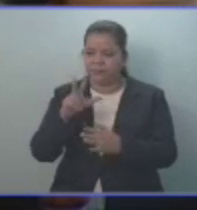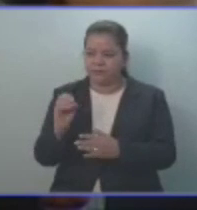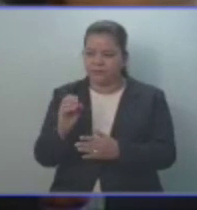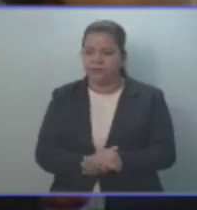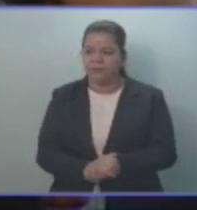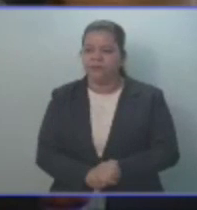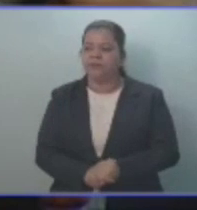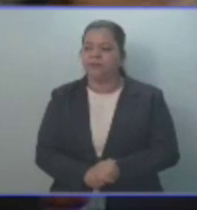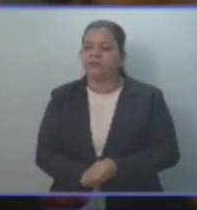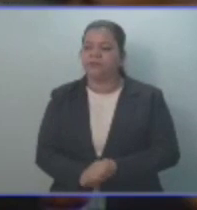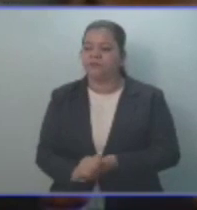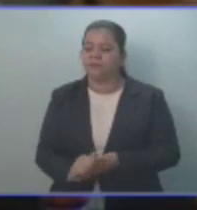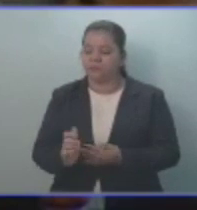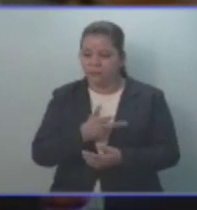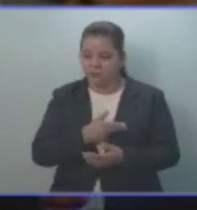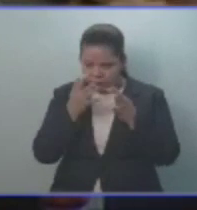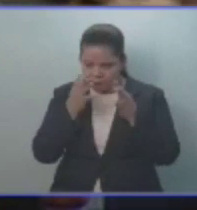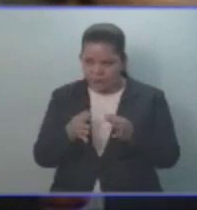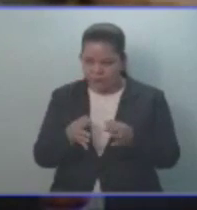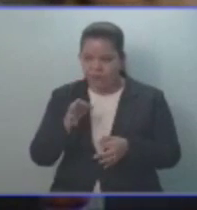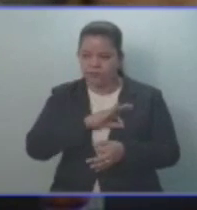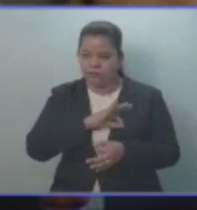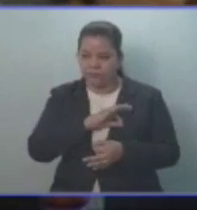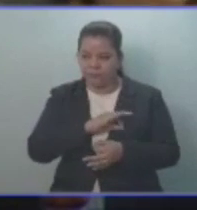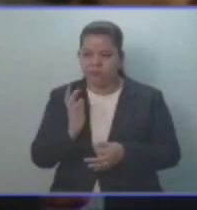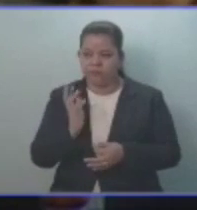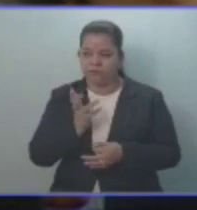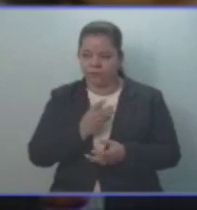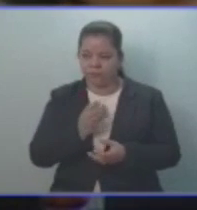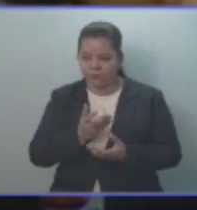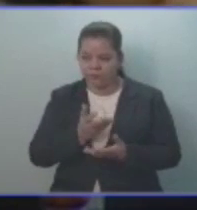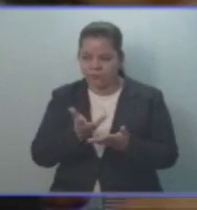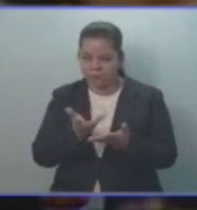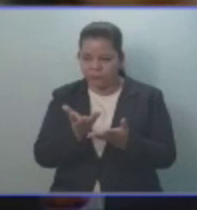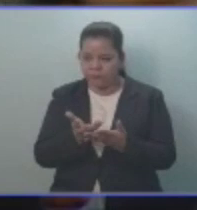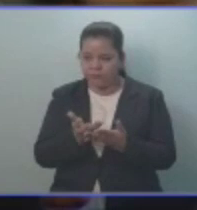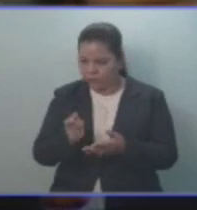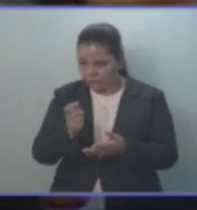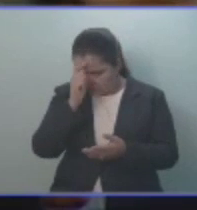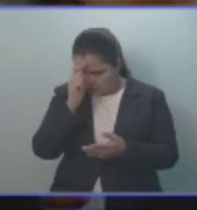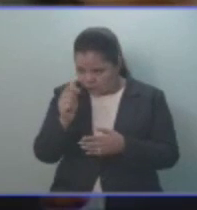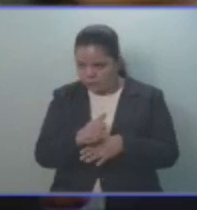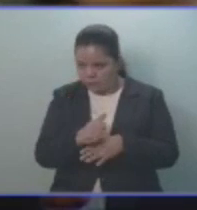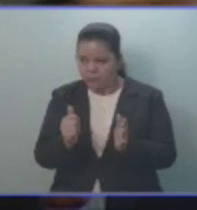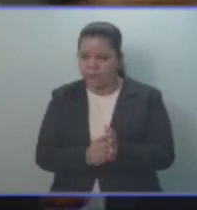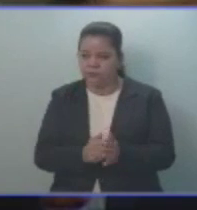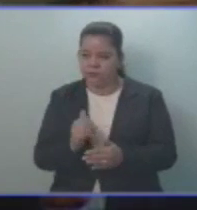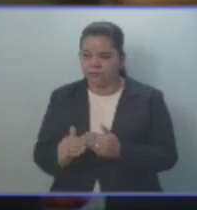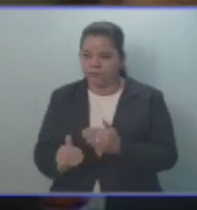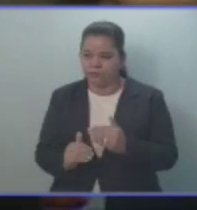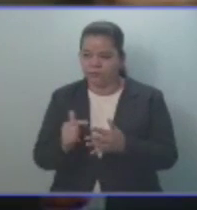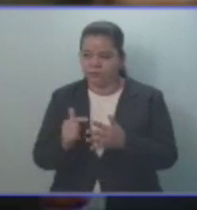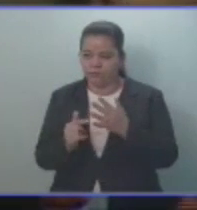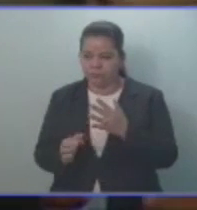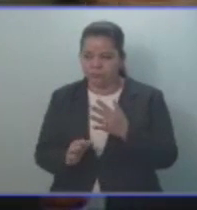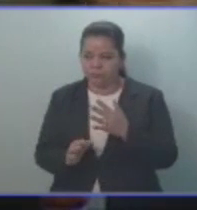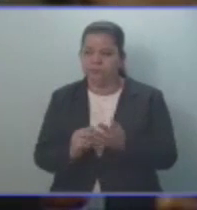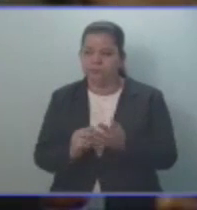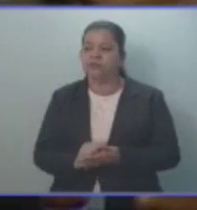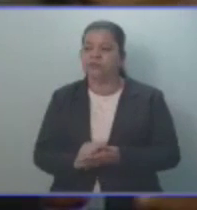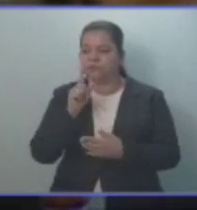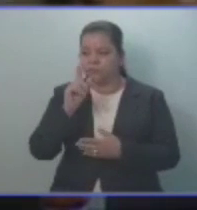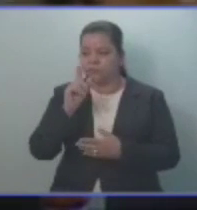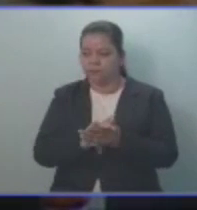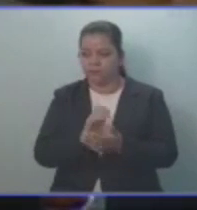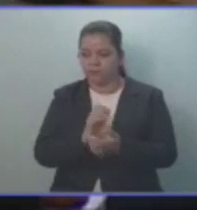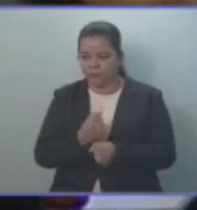Convención. Así, el dictamen favorable, el cual se hace del conocimiento del Pleno Legislativo para los efectos legales consiguientes, dio su